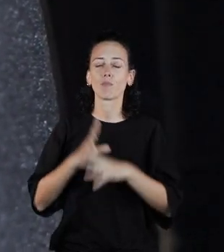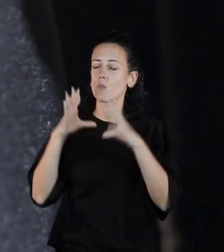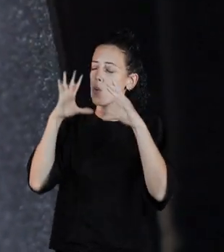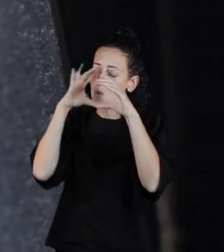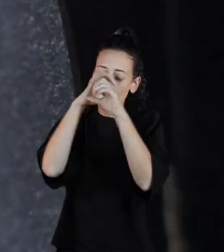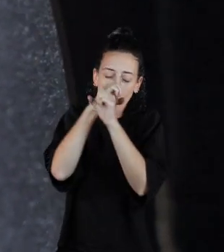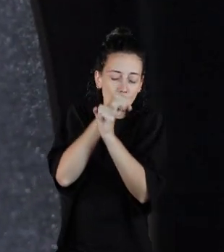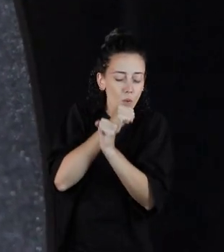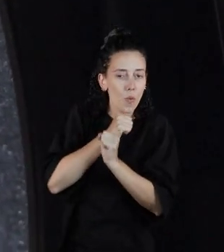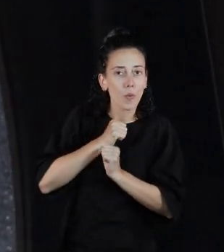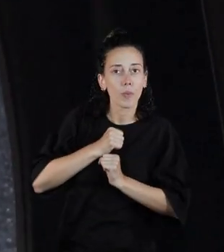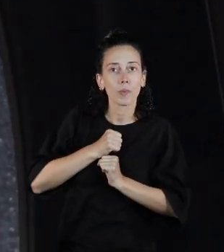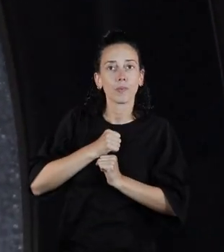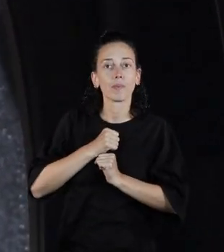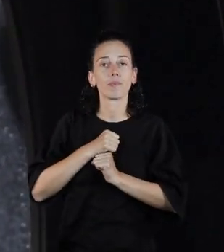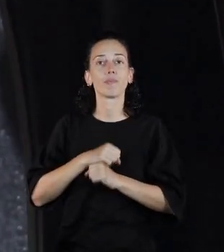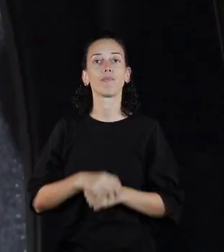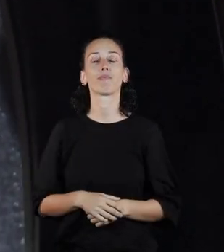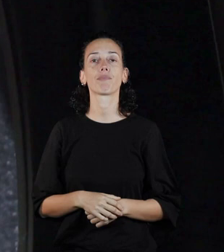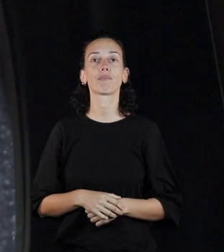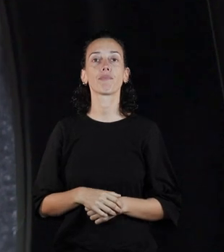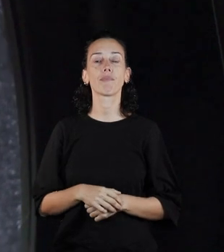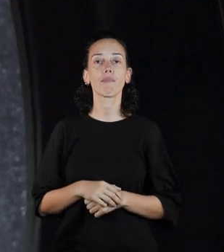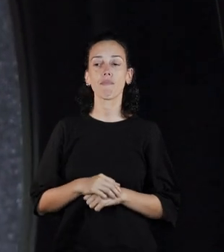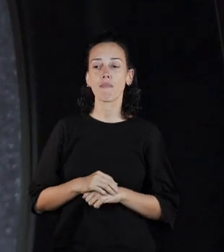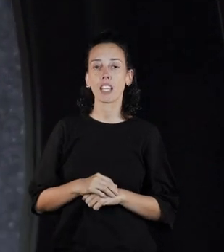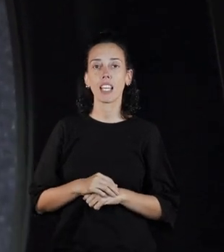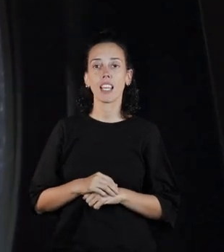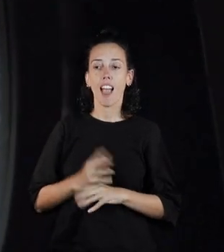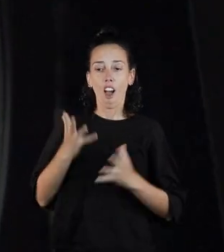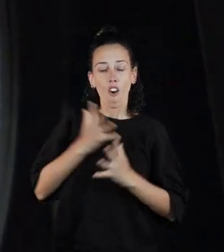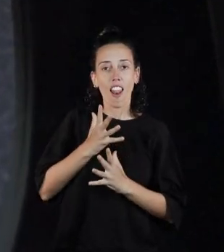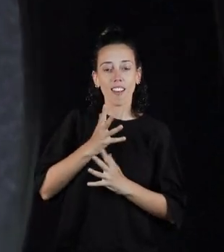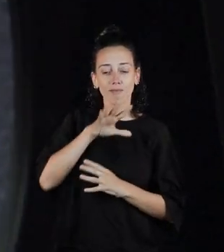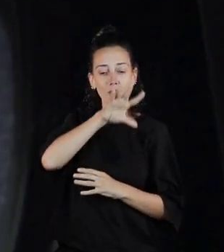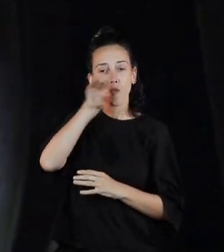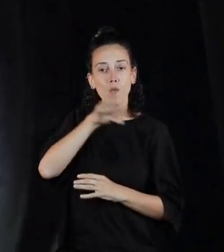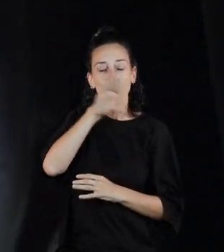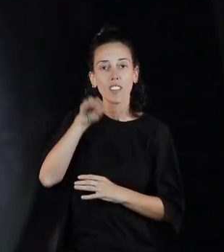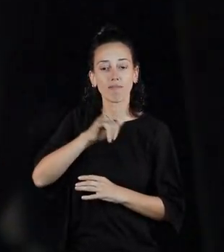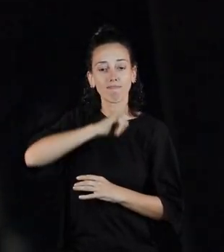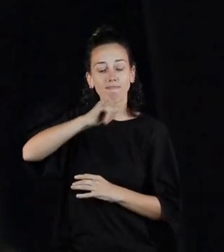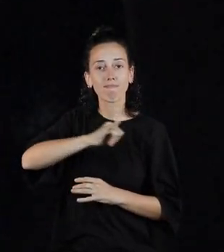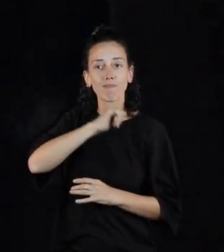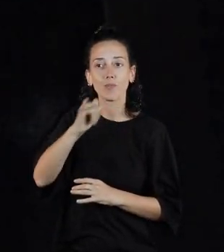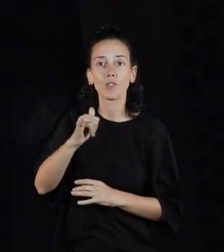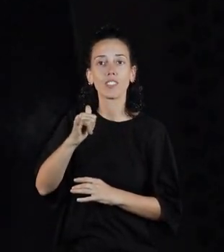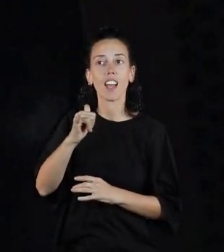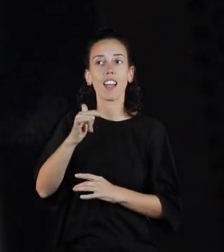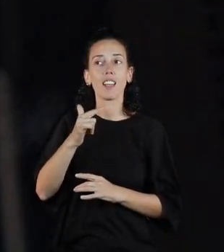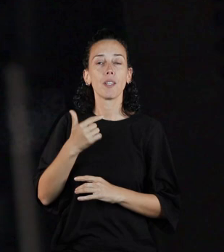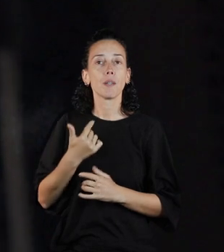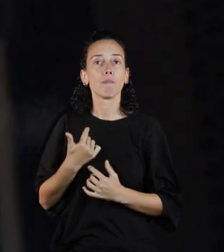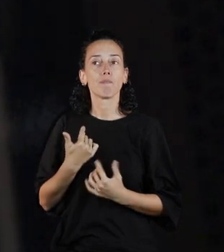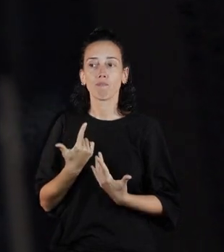Es mucha oscuridad. Y a medida que le voy poniendo voz y